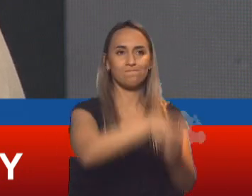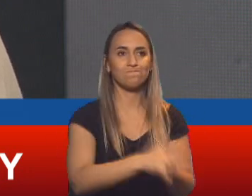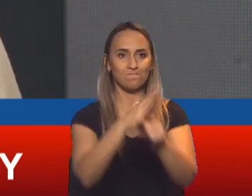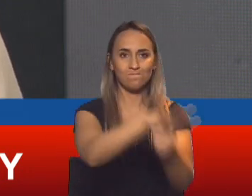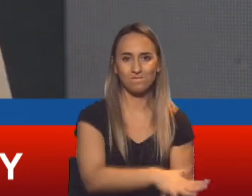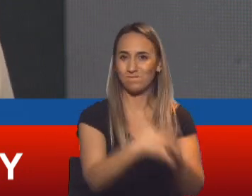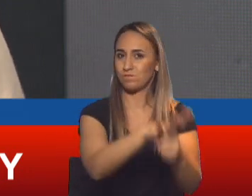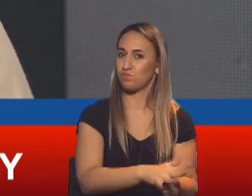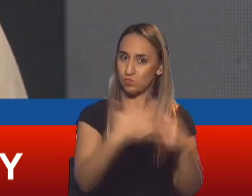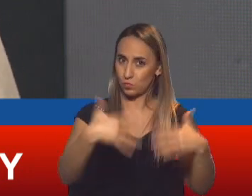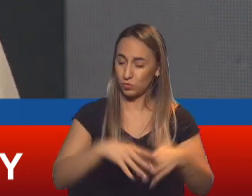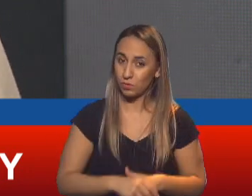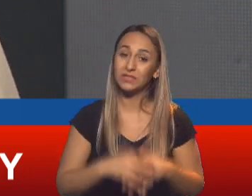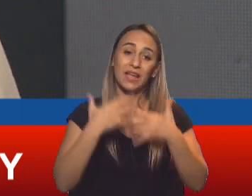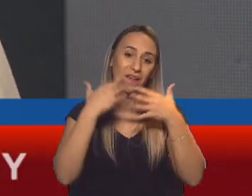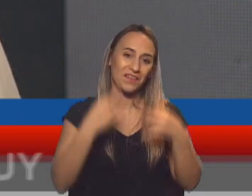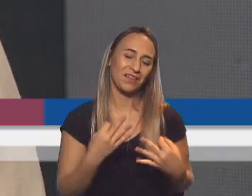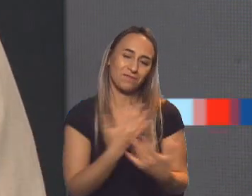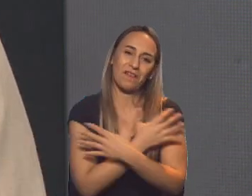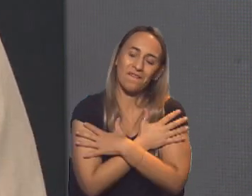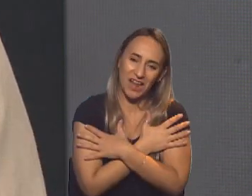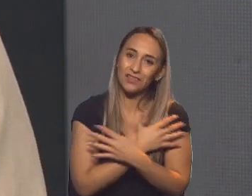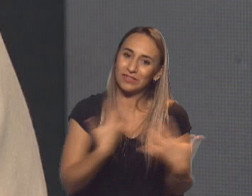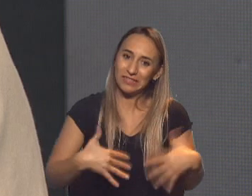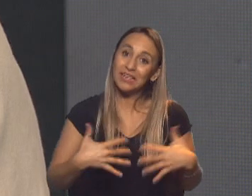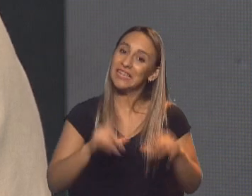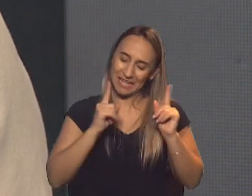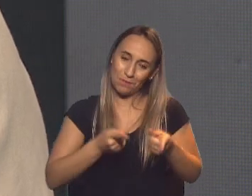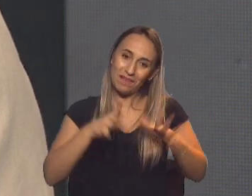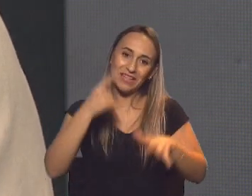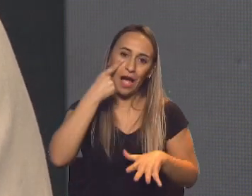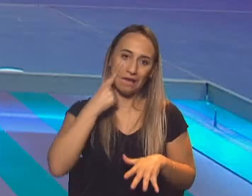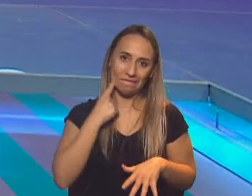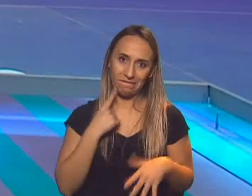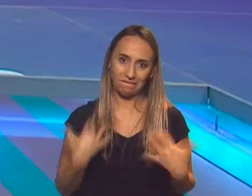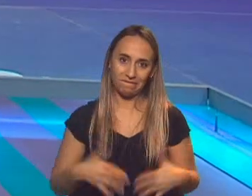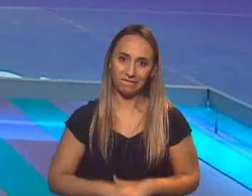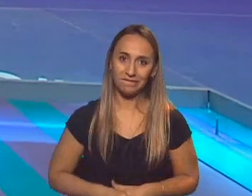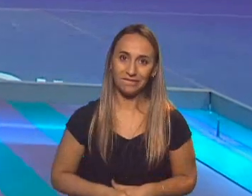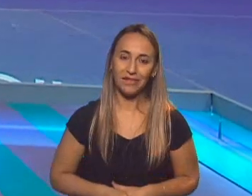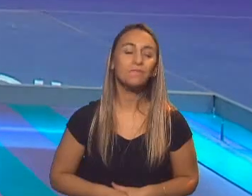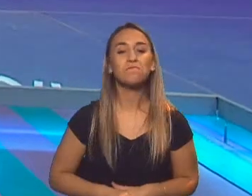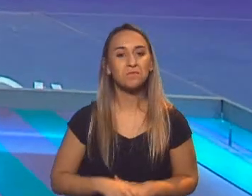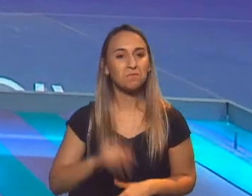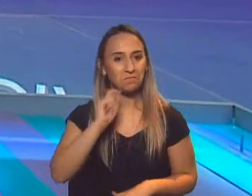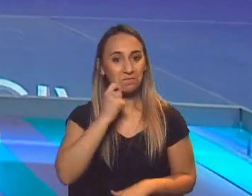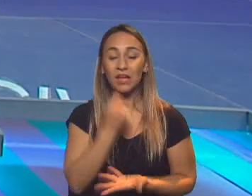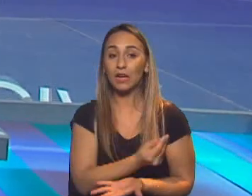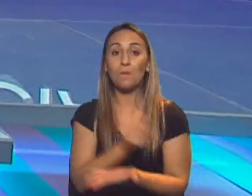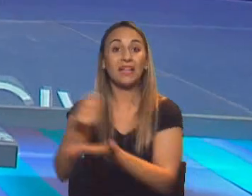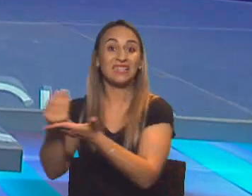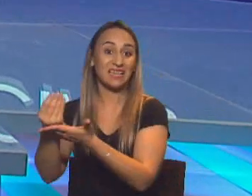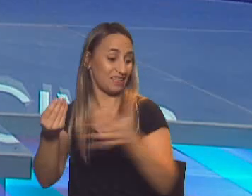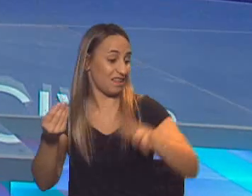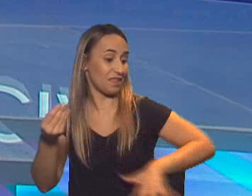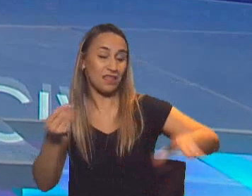eso, la verdad que, con un abrazo, la verdad que muchas veces hasta una lágrima se te puede caer, ¿no? Bueno, representante de los trabajadores, sí, ¿no?